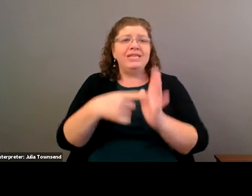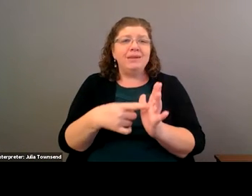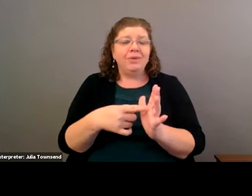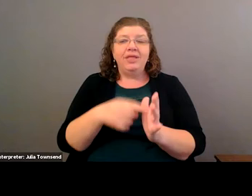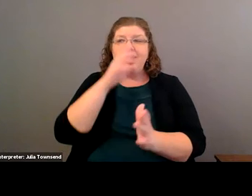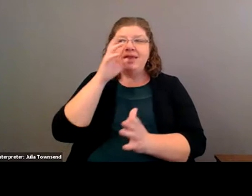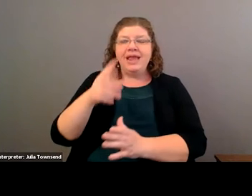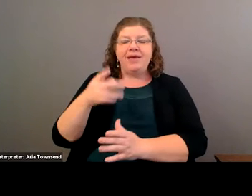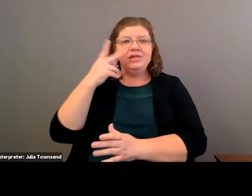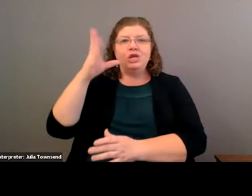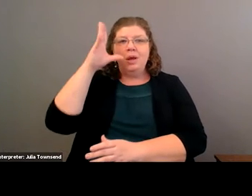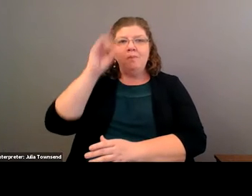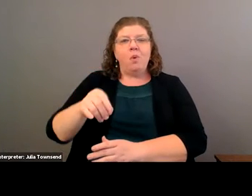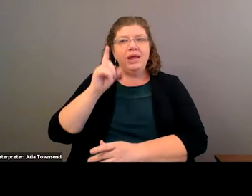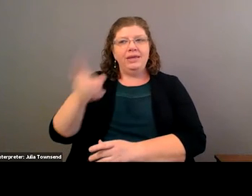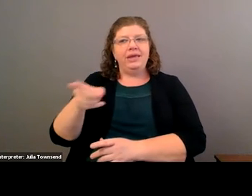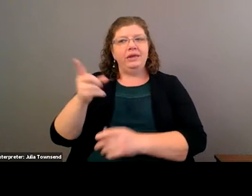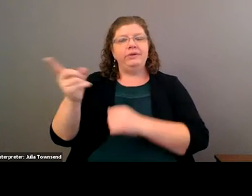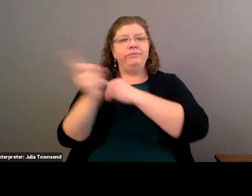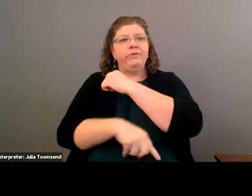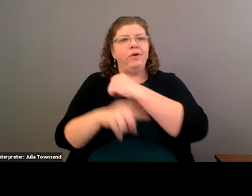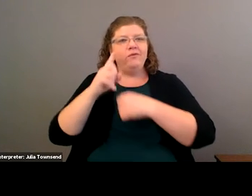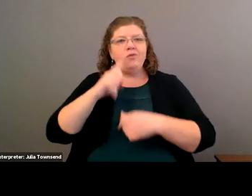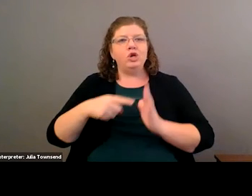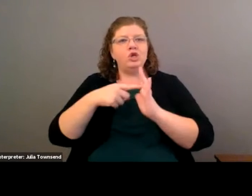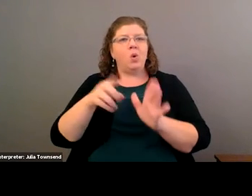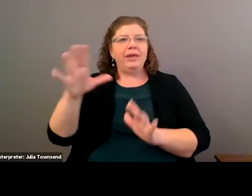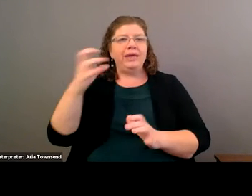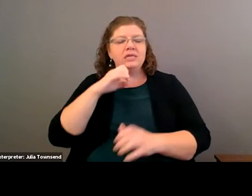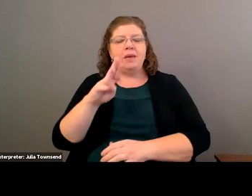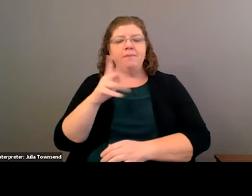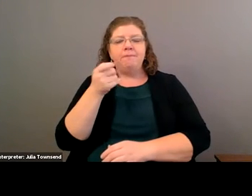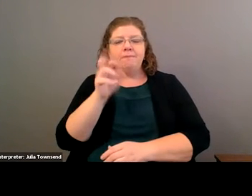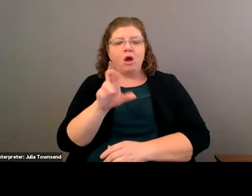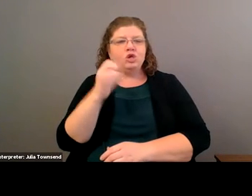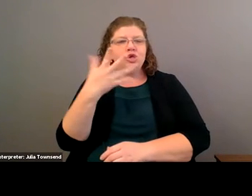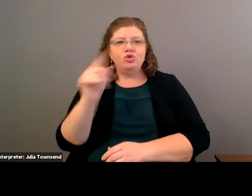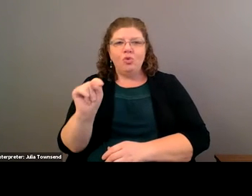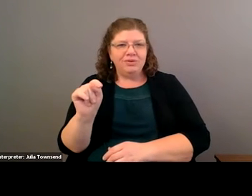casi se le ve la ropa interior. Pero luego, ¿qué pasa con las mujeres?